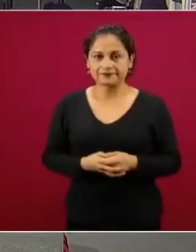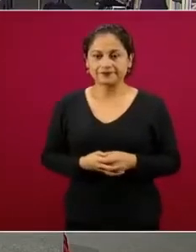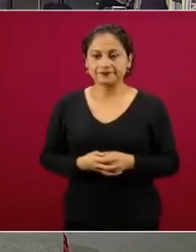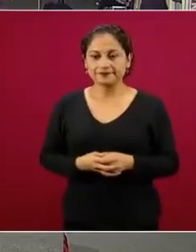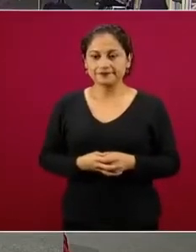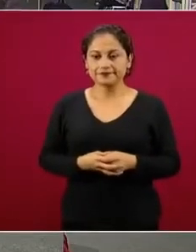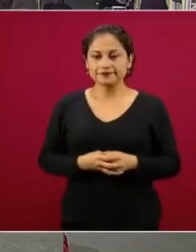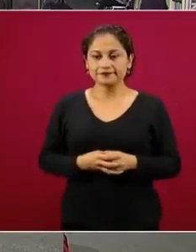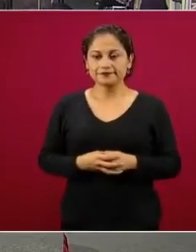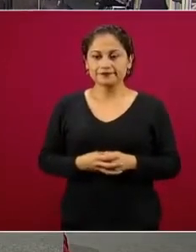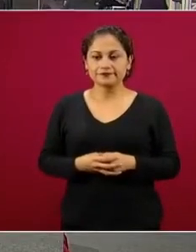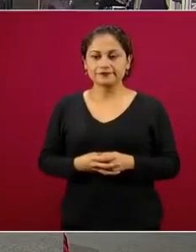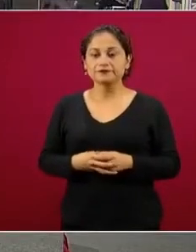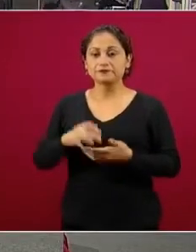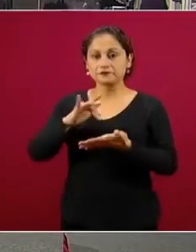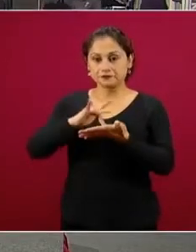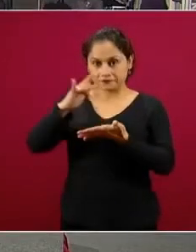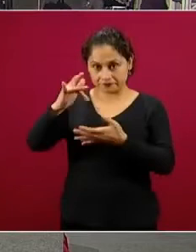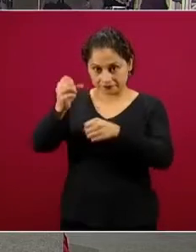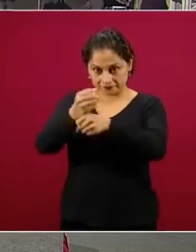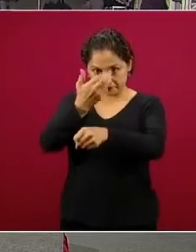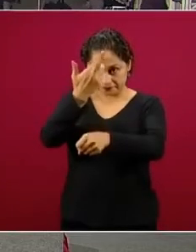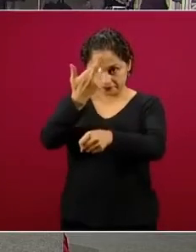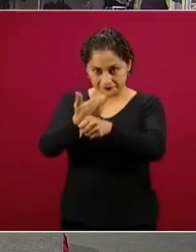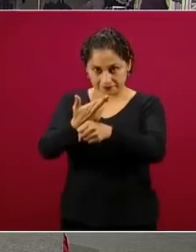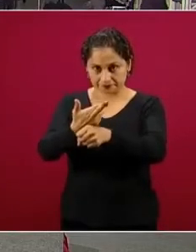Muchas gracias, secretario.